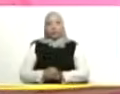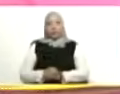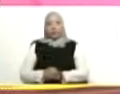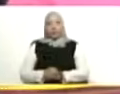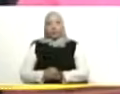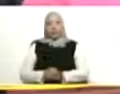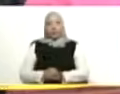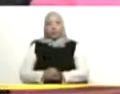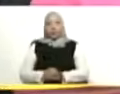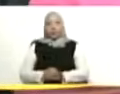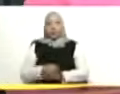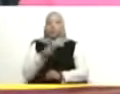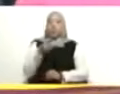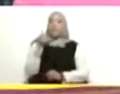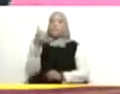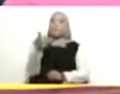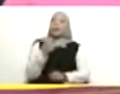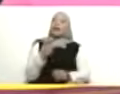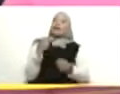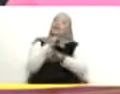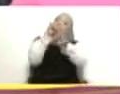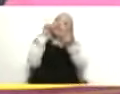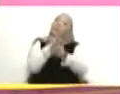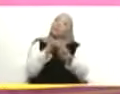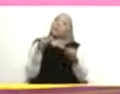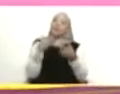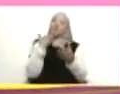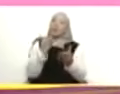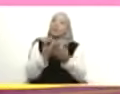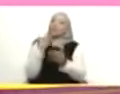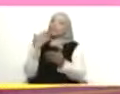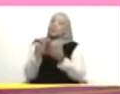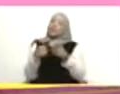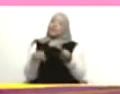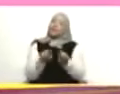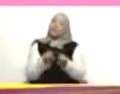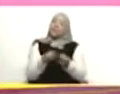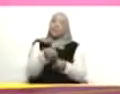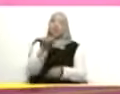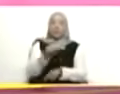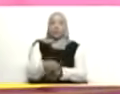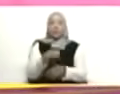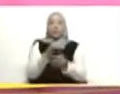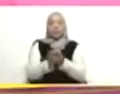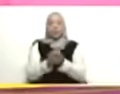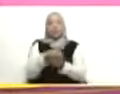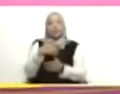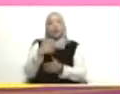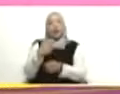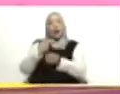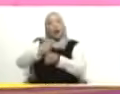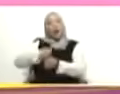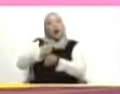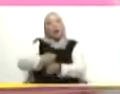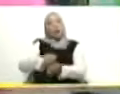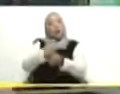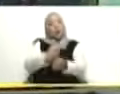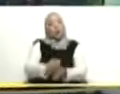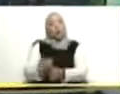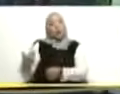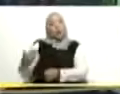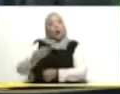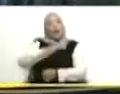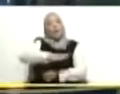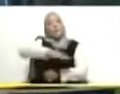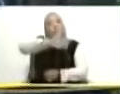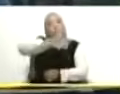Presidente, ¿Cómo está? ¿Cómo está? Felicidades. Gracias, gracias, igual a usted. Presidente, bueno, aquí tenemos los caballitos de mar. Mira, Silita, caballitos dan suerte, ¿viste? El